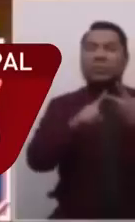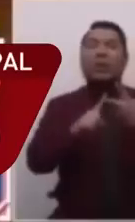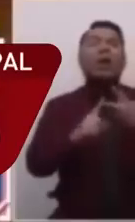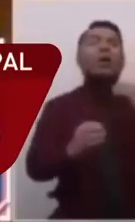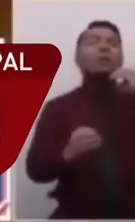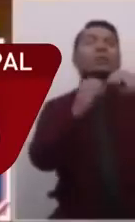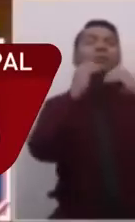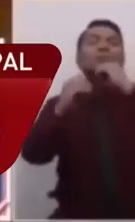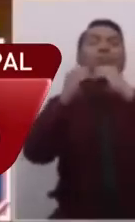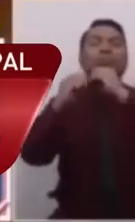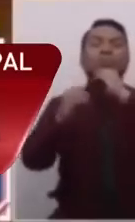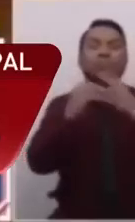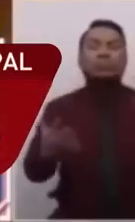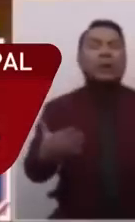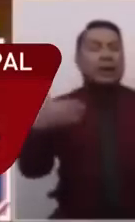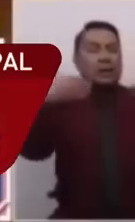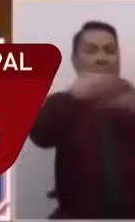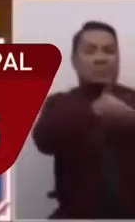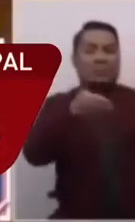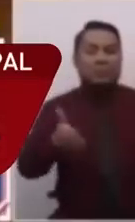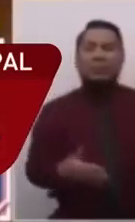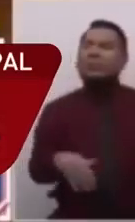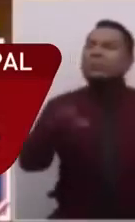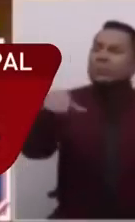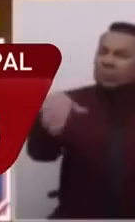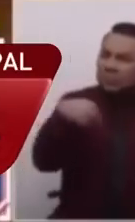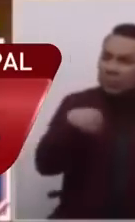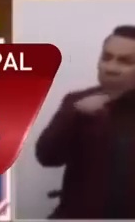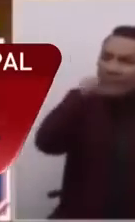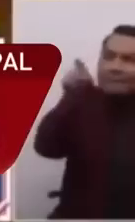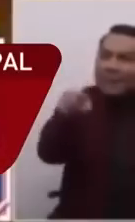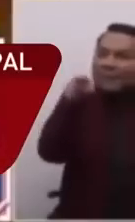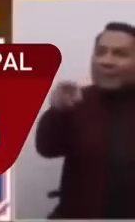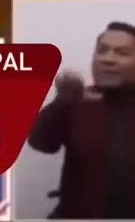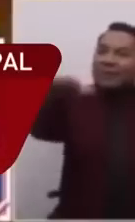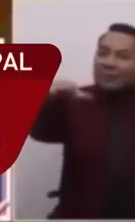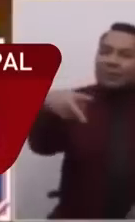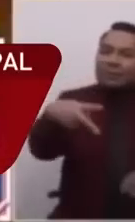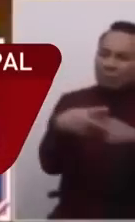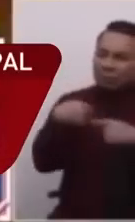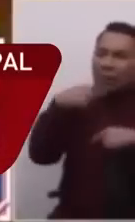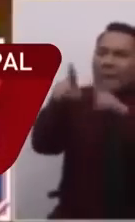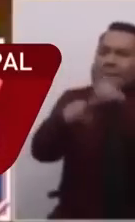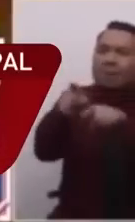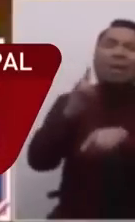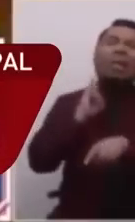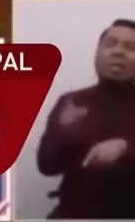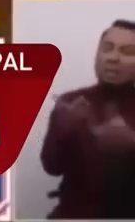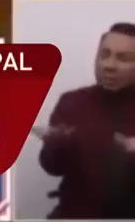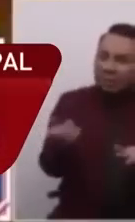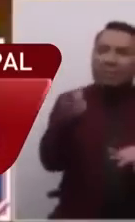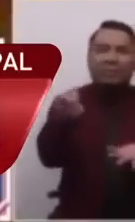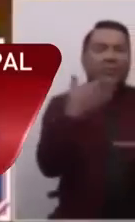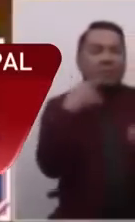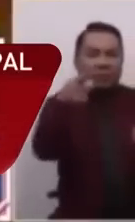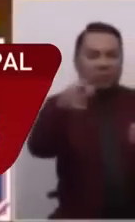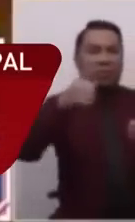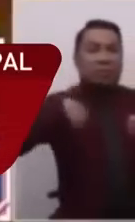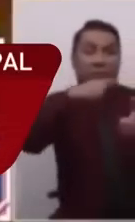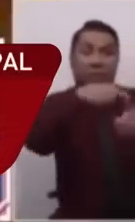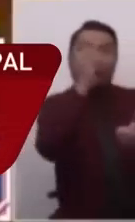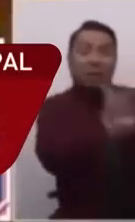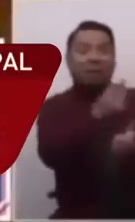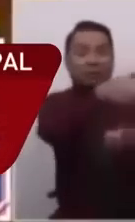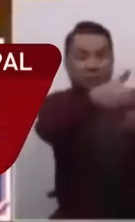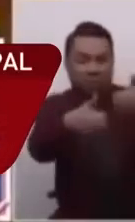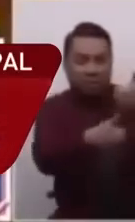de los megacomplejos. Pero no está respondiendo la pregunta, candidato Urresti, ¿en manos de quién quedaría la ciudad cuando la persona que es su